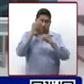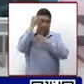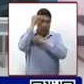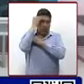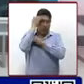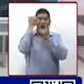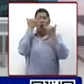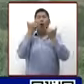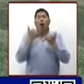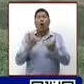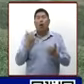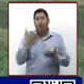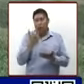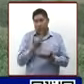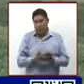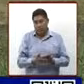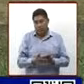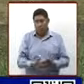hoy.